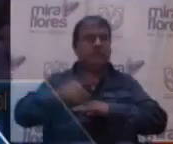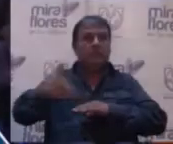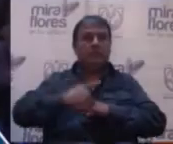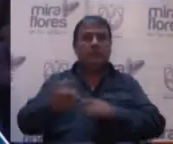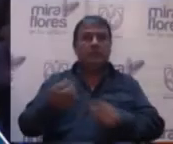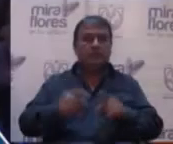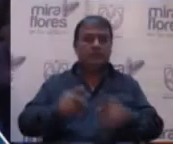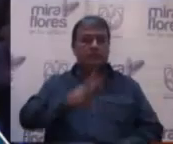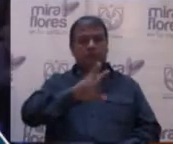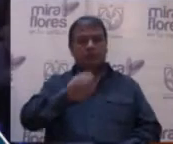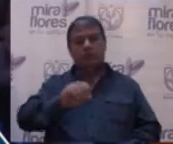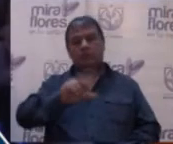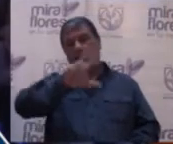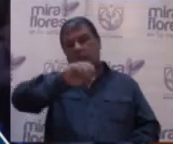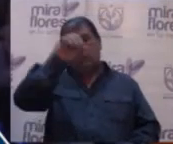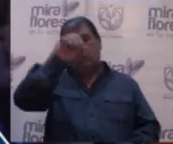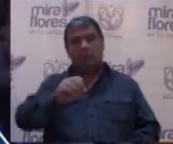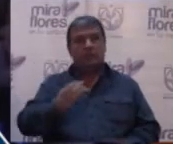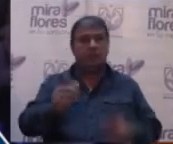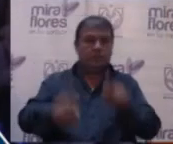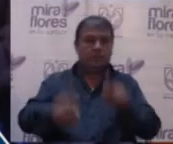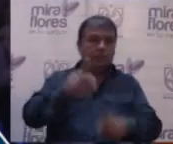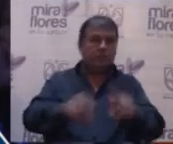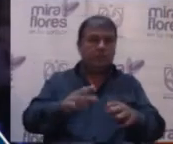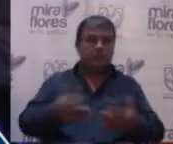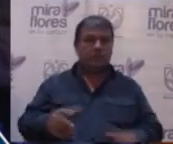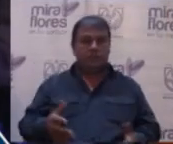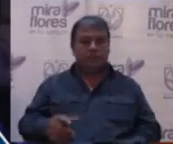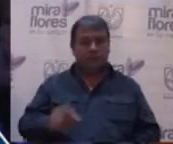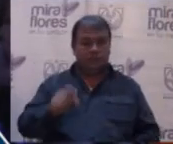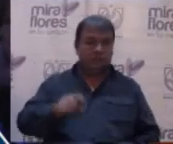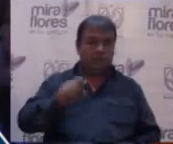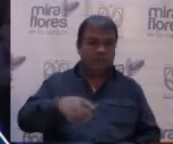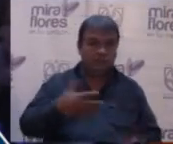el 20 y 30% de la población. La necesidad